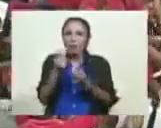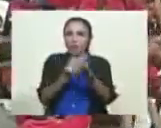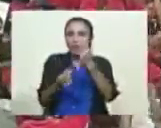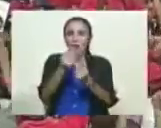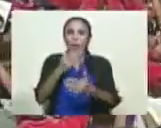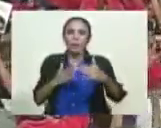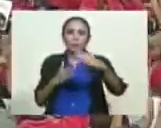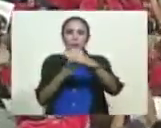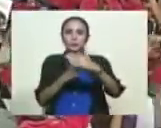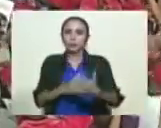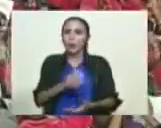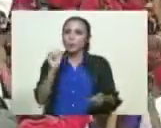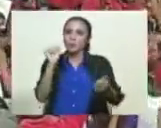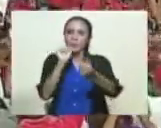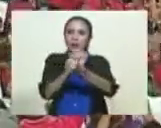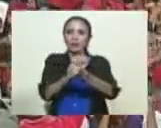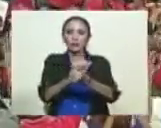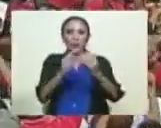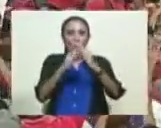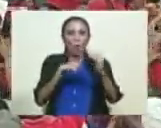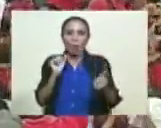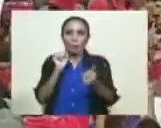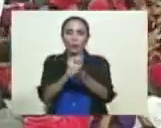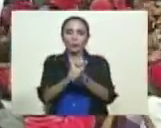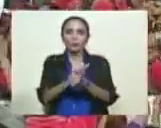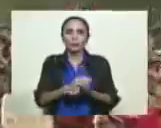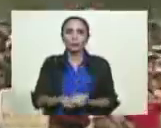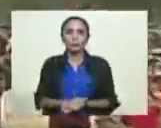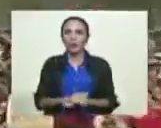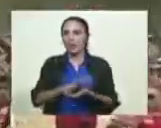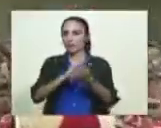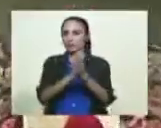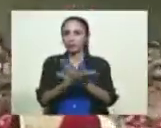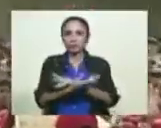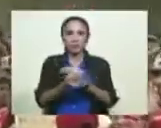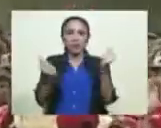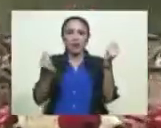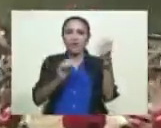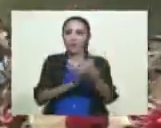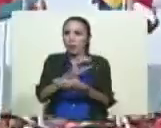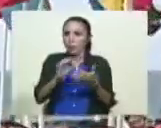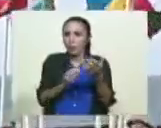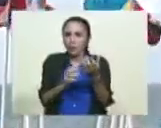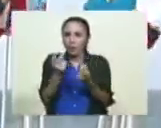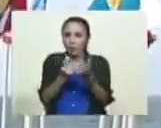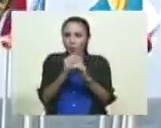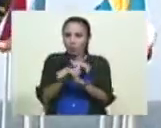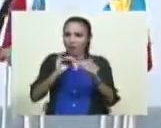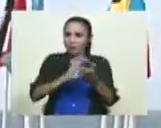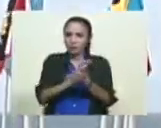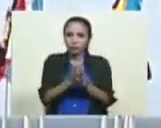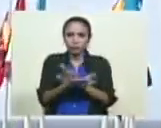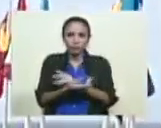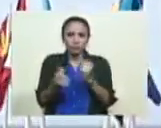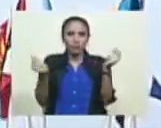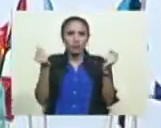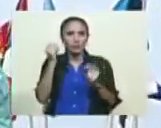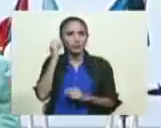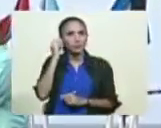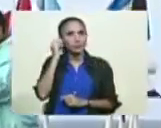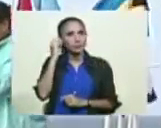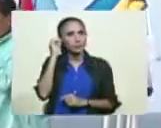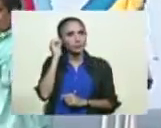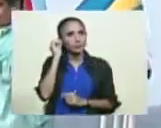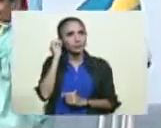económica, estabilidad económica a toda la familia de Venezuela, de La Guaira. A todo